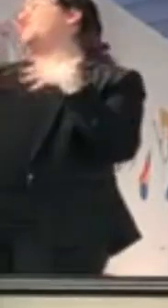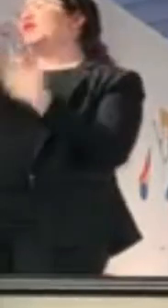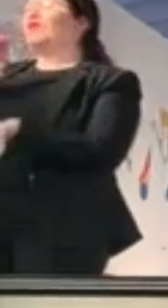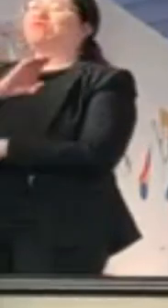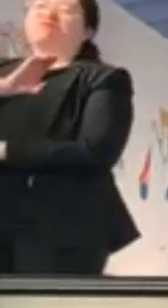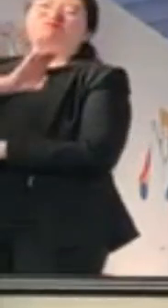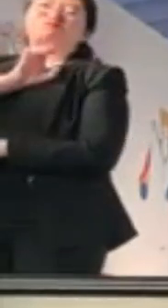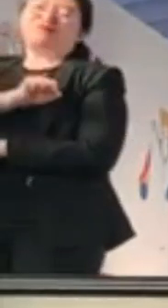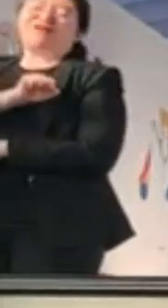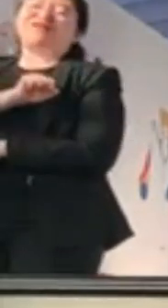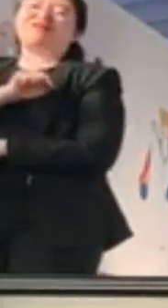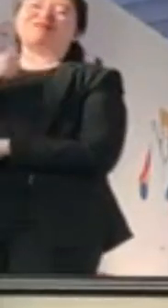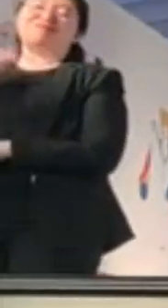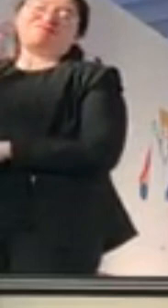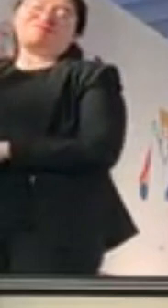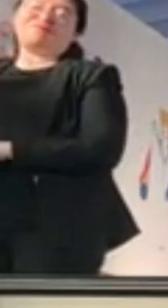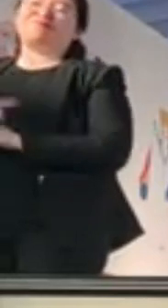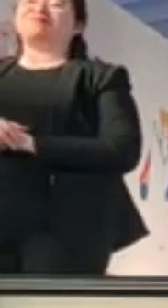yo